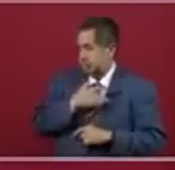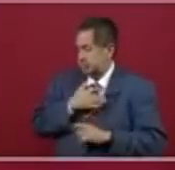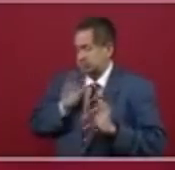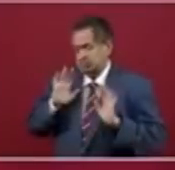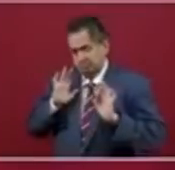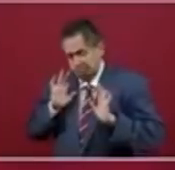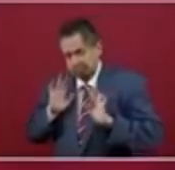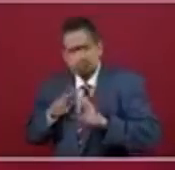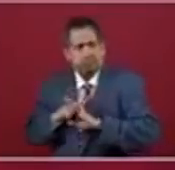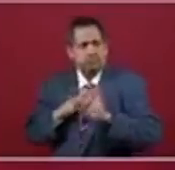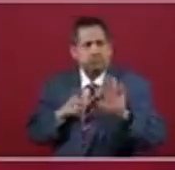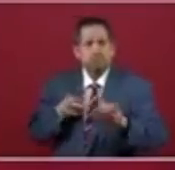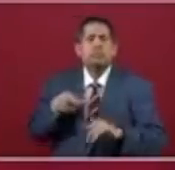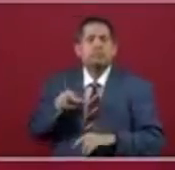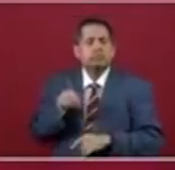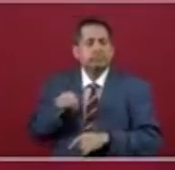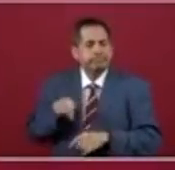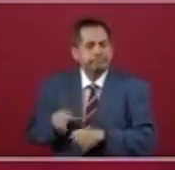opcional,